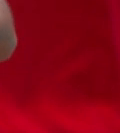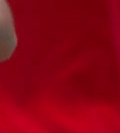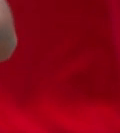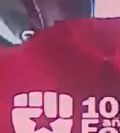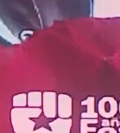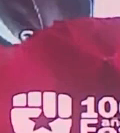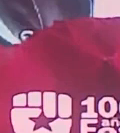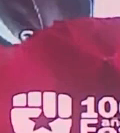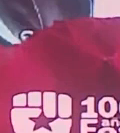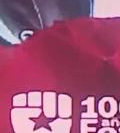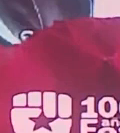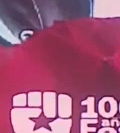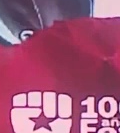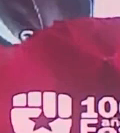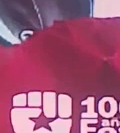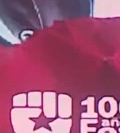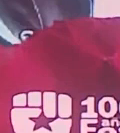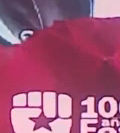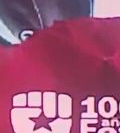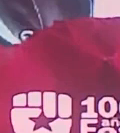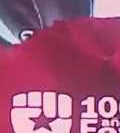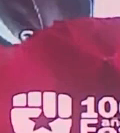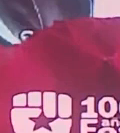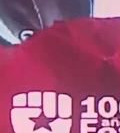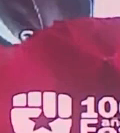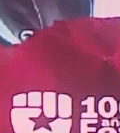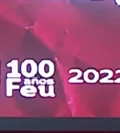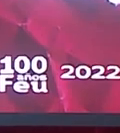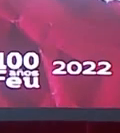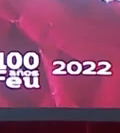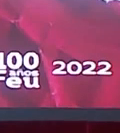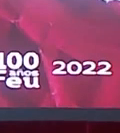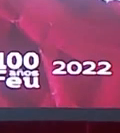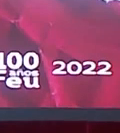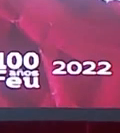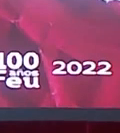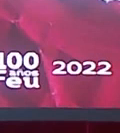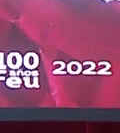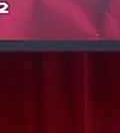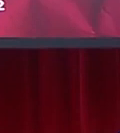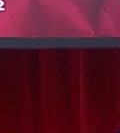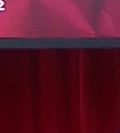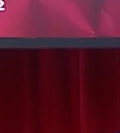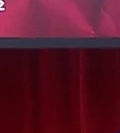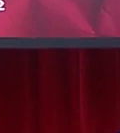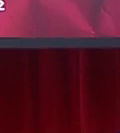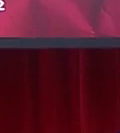y Carla hechizo de olor, Vilma, Celia, Ailín, Aide. En esta